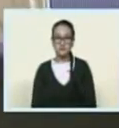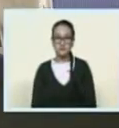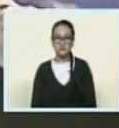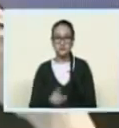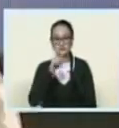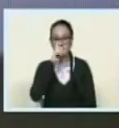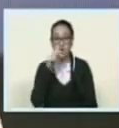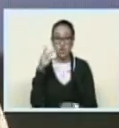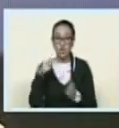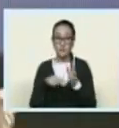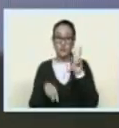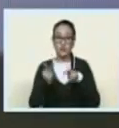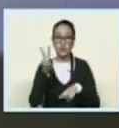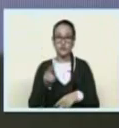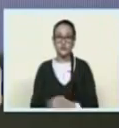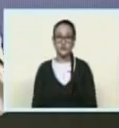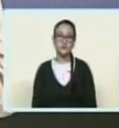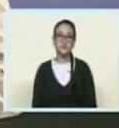del año 2012,